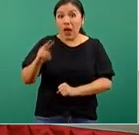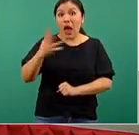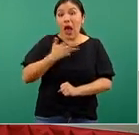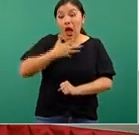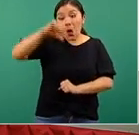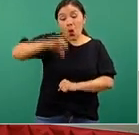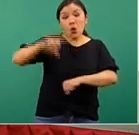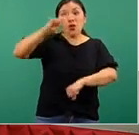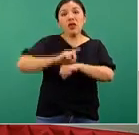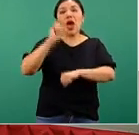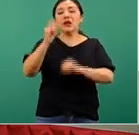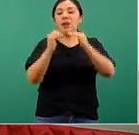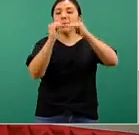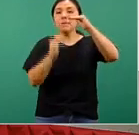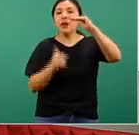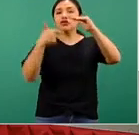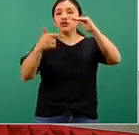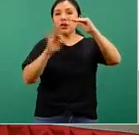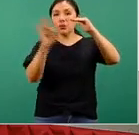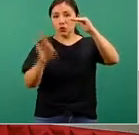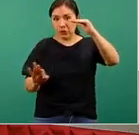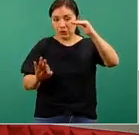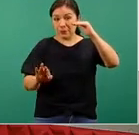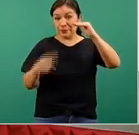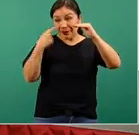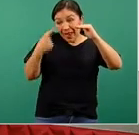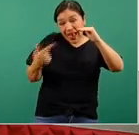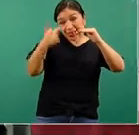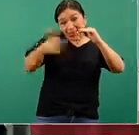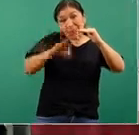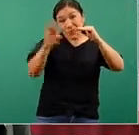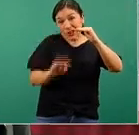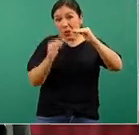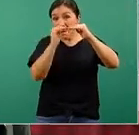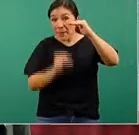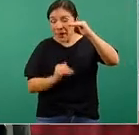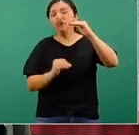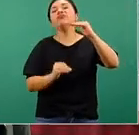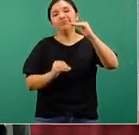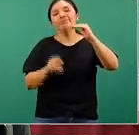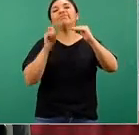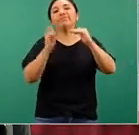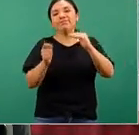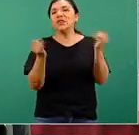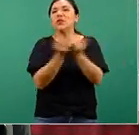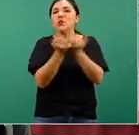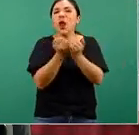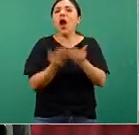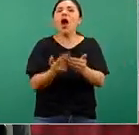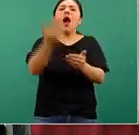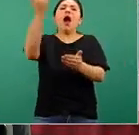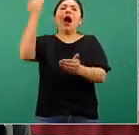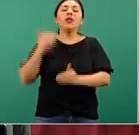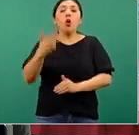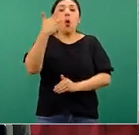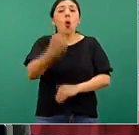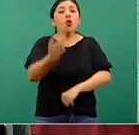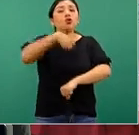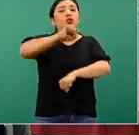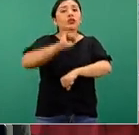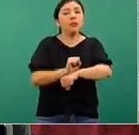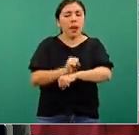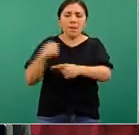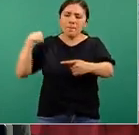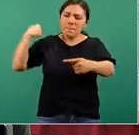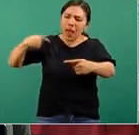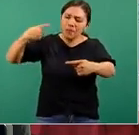menos 7%. Pero obviamente este menos 7% se suma a las 8 semanas previas en